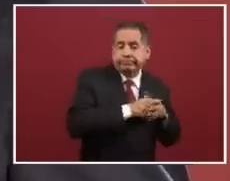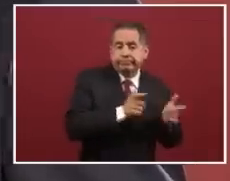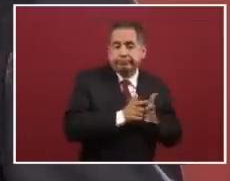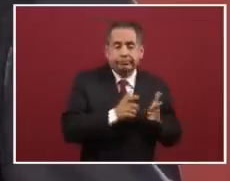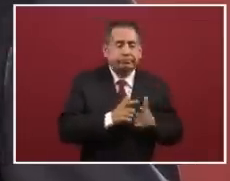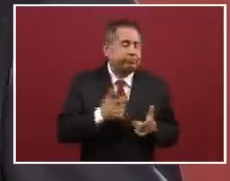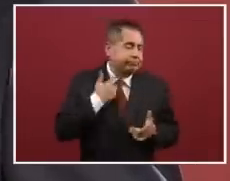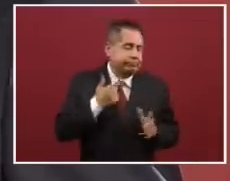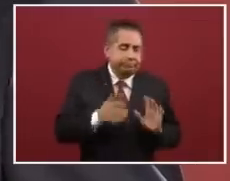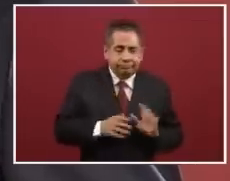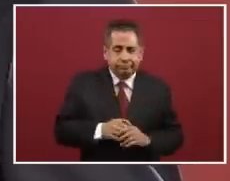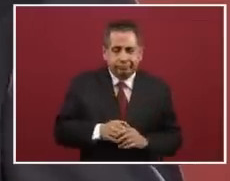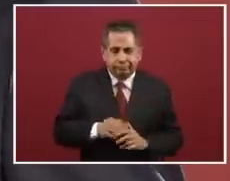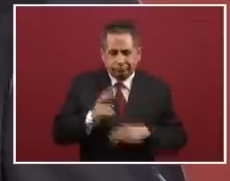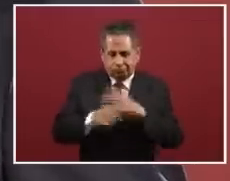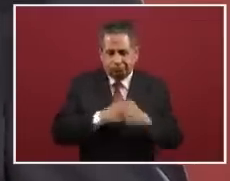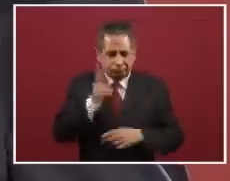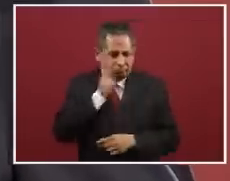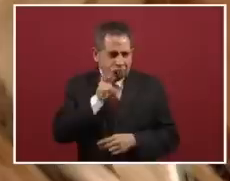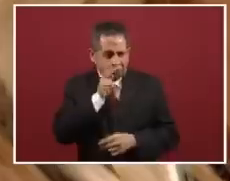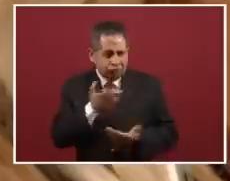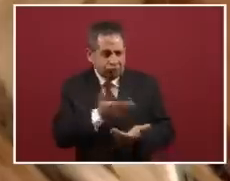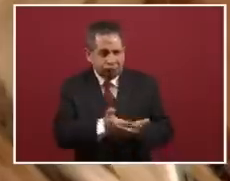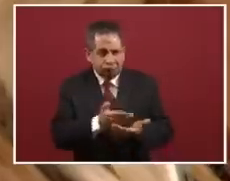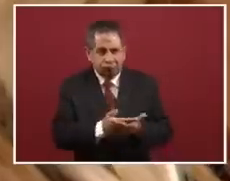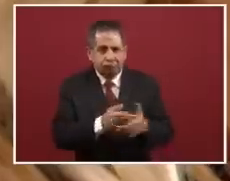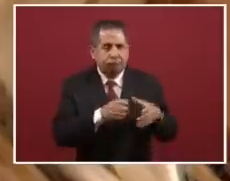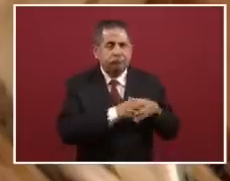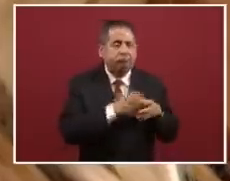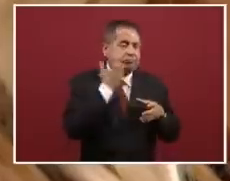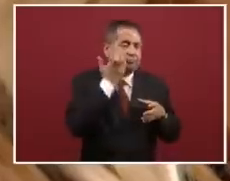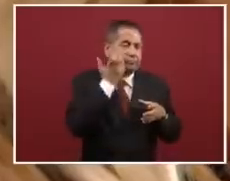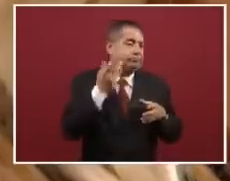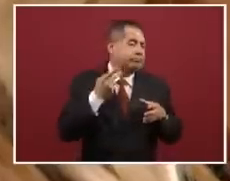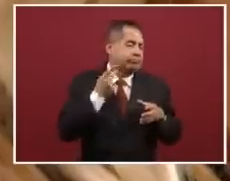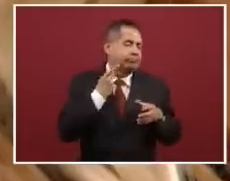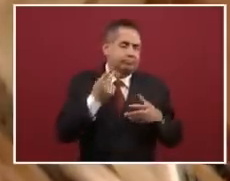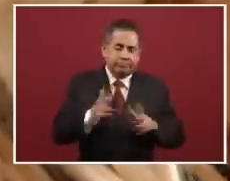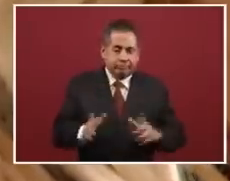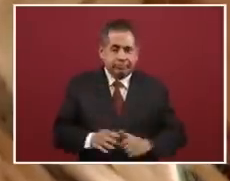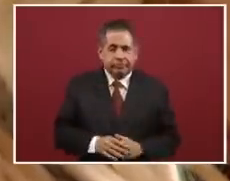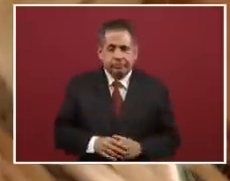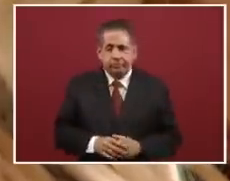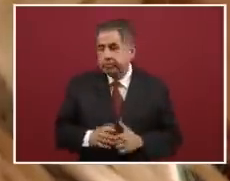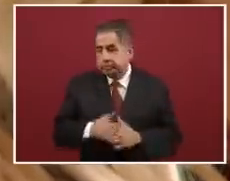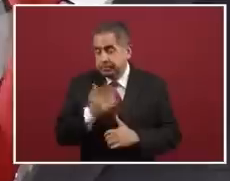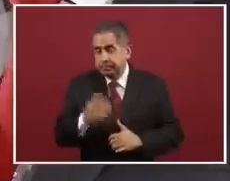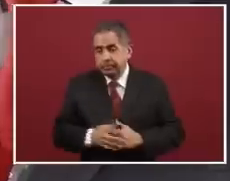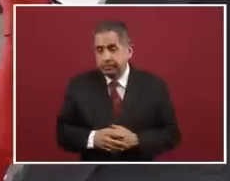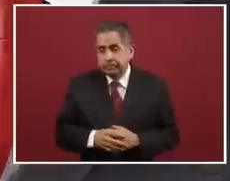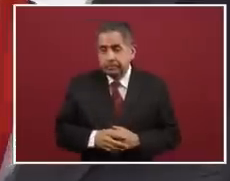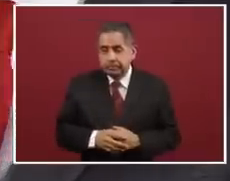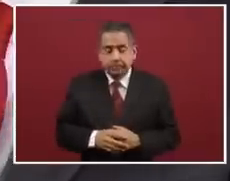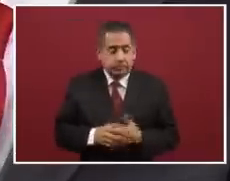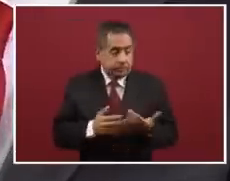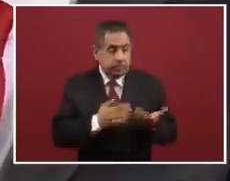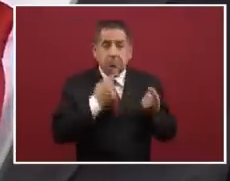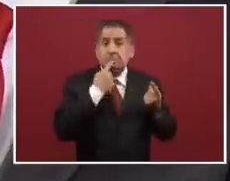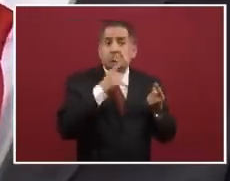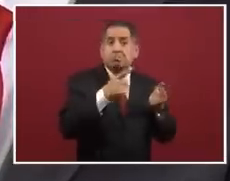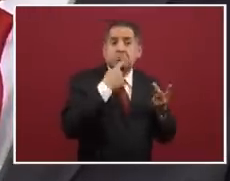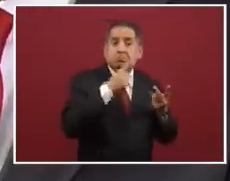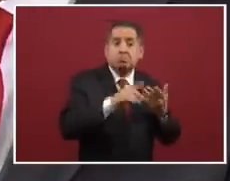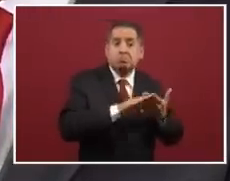Más que nada puedo probar que hay un interés político, porque los que están presentando